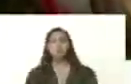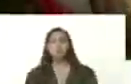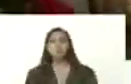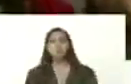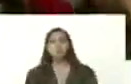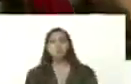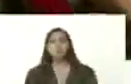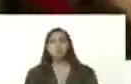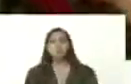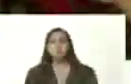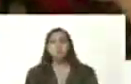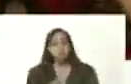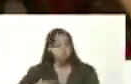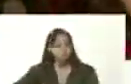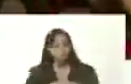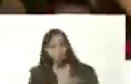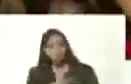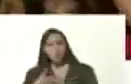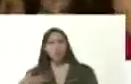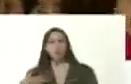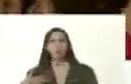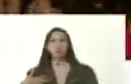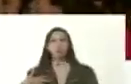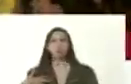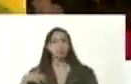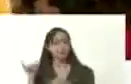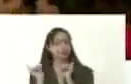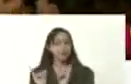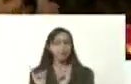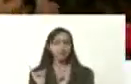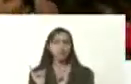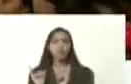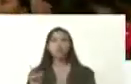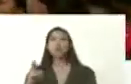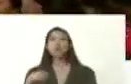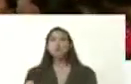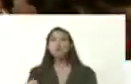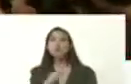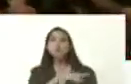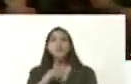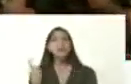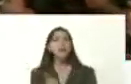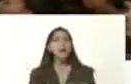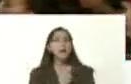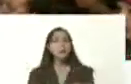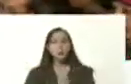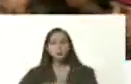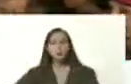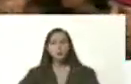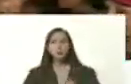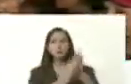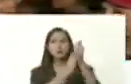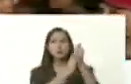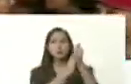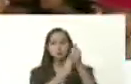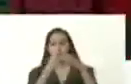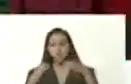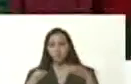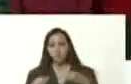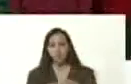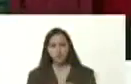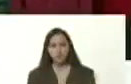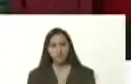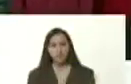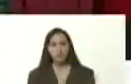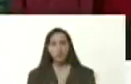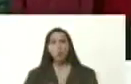Así queremos nosotros y ustedes, hermanos y hermanas, de la Dirección Nacional del Estadal del Partido, del